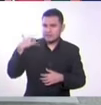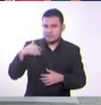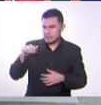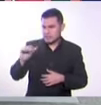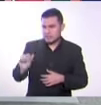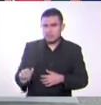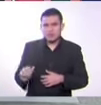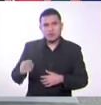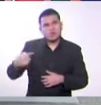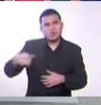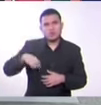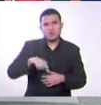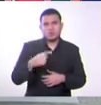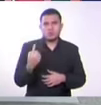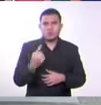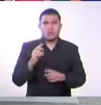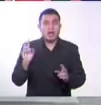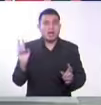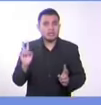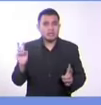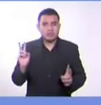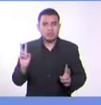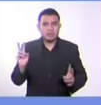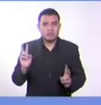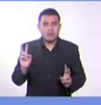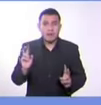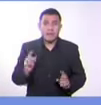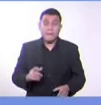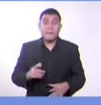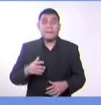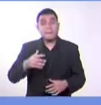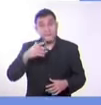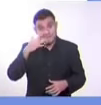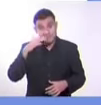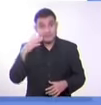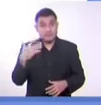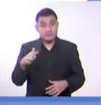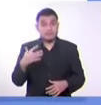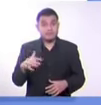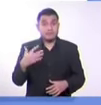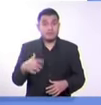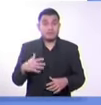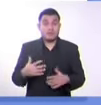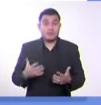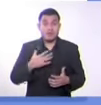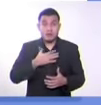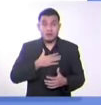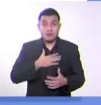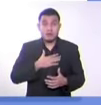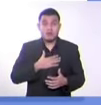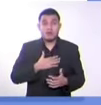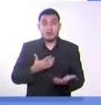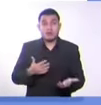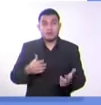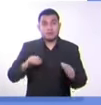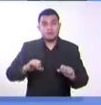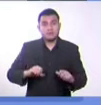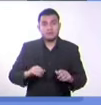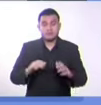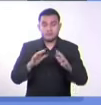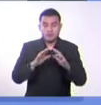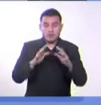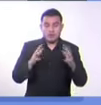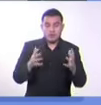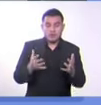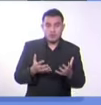San Salvador? Sí, creo que hay riesgo, ¿no? Me puede pasar algo. Sí. Entonces, el mundo